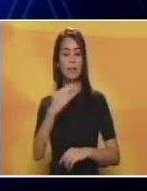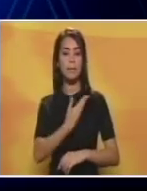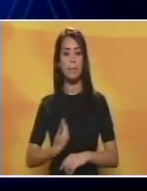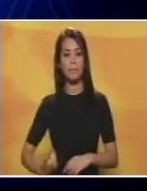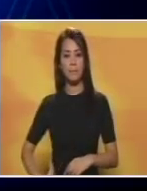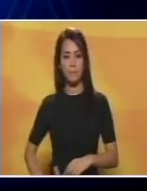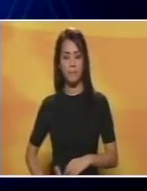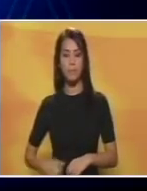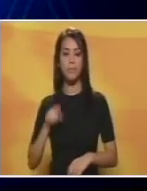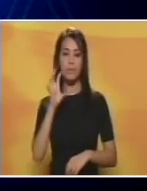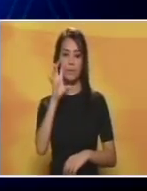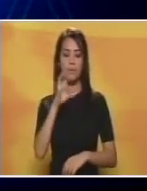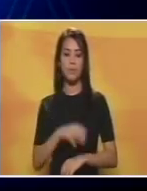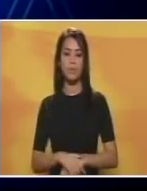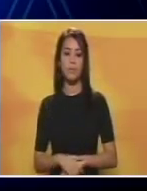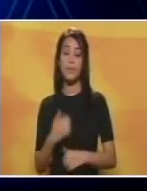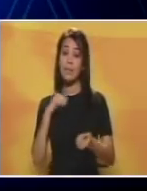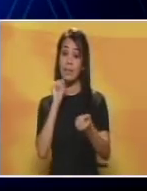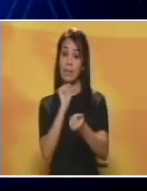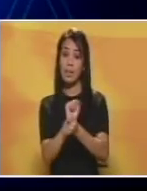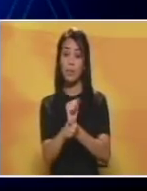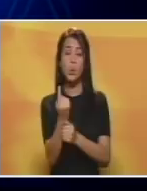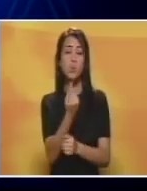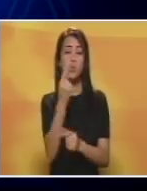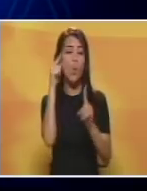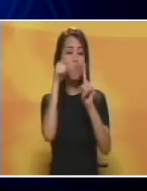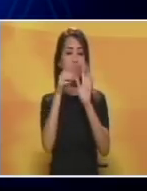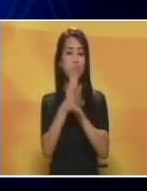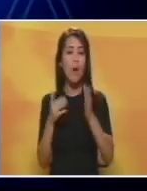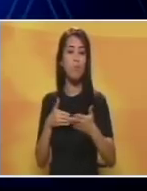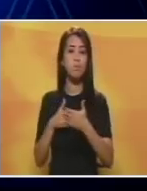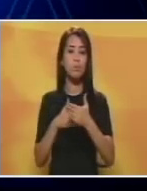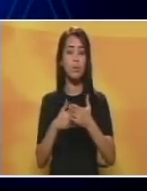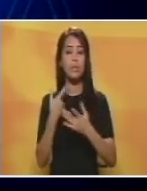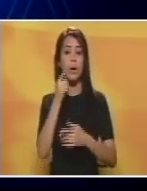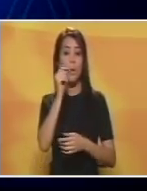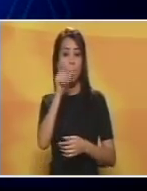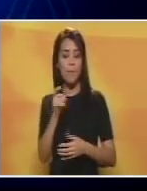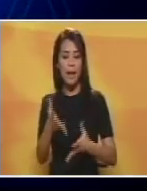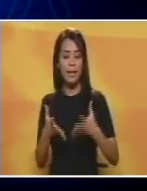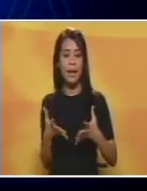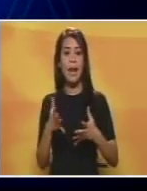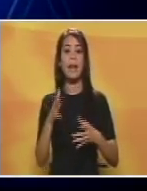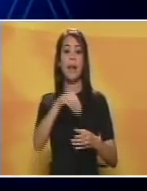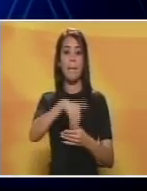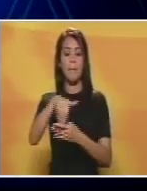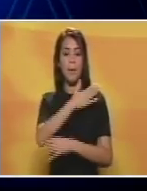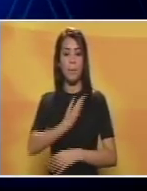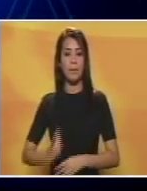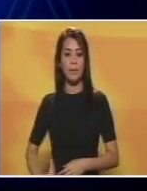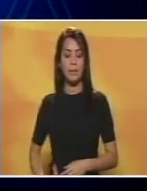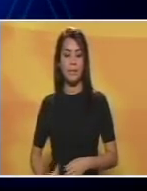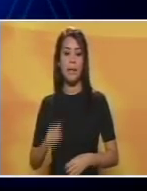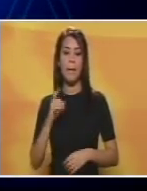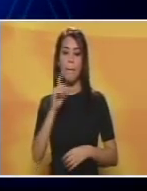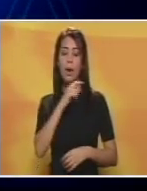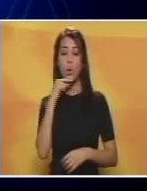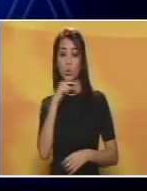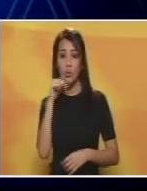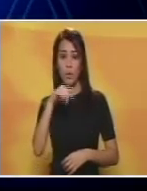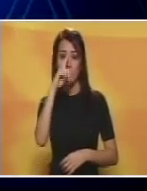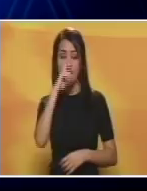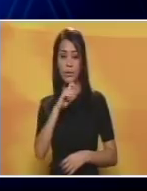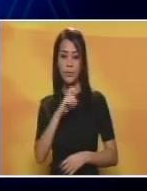Rousseff. Aseveran que este arresto tiene como único objetivo impedir que Lula gane los comicios presidenciales pautados para octubre de